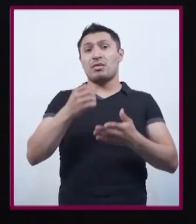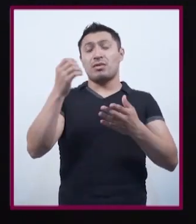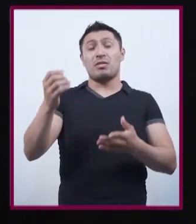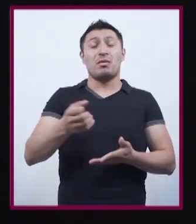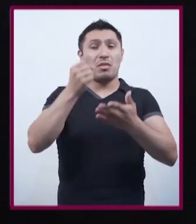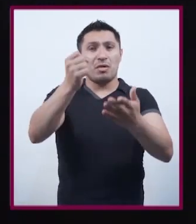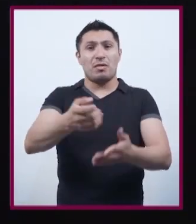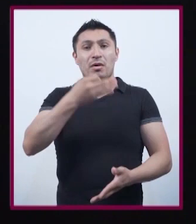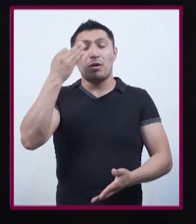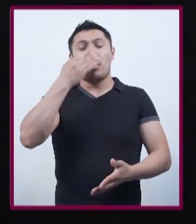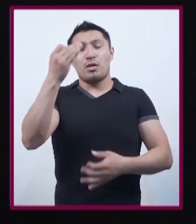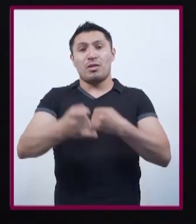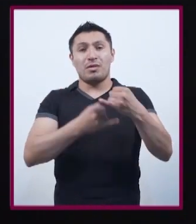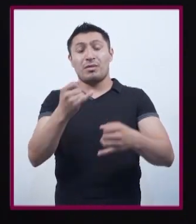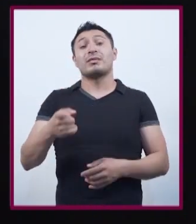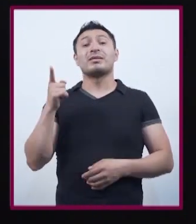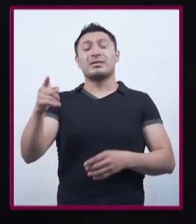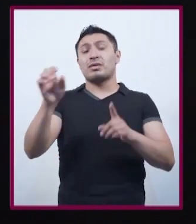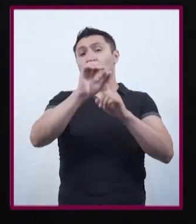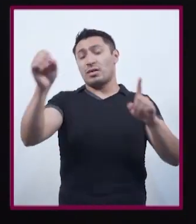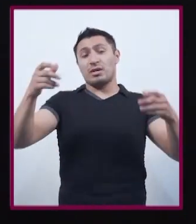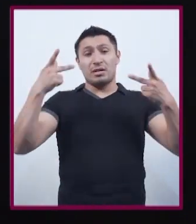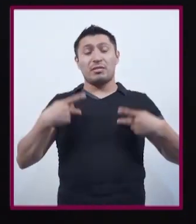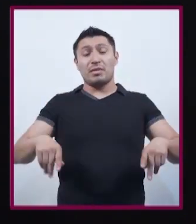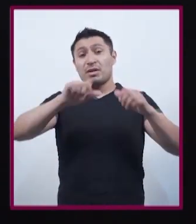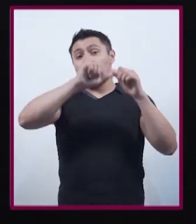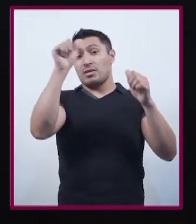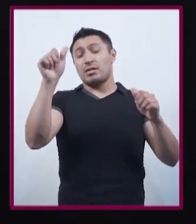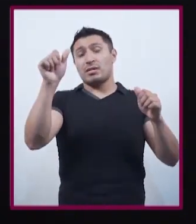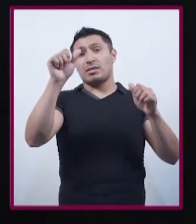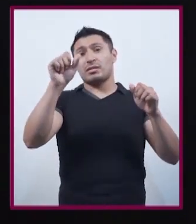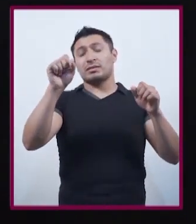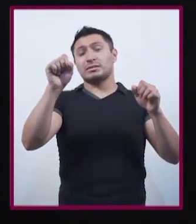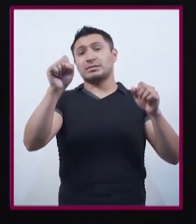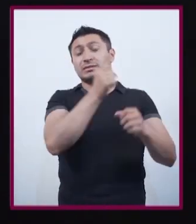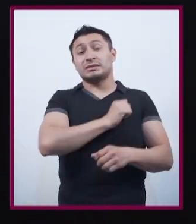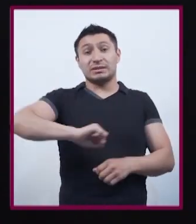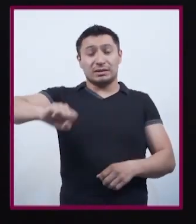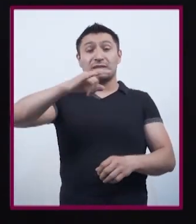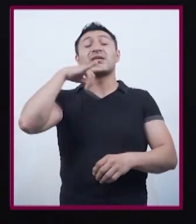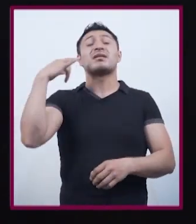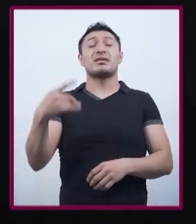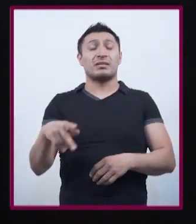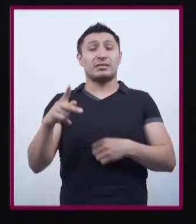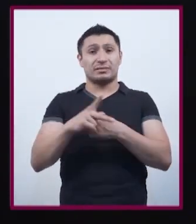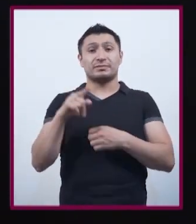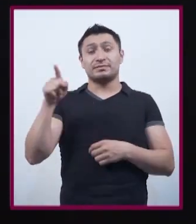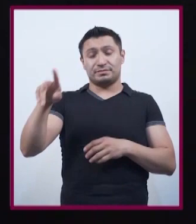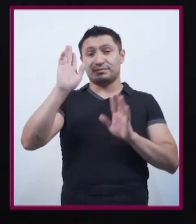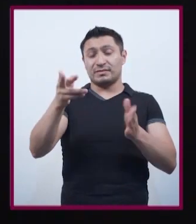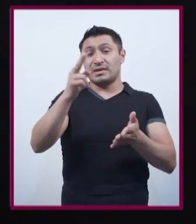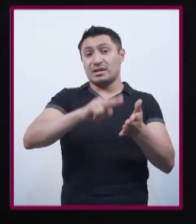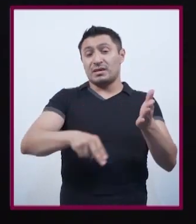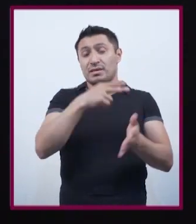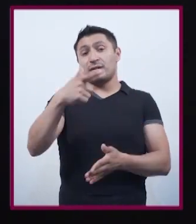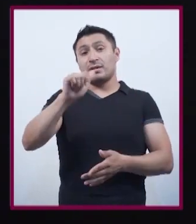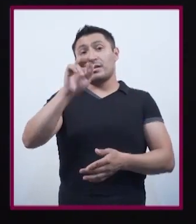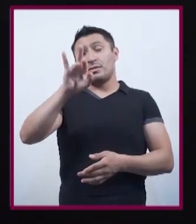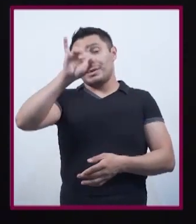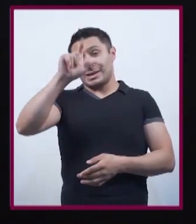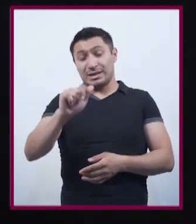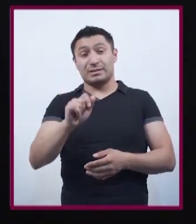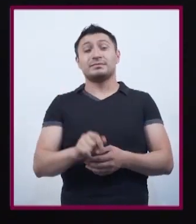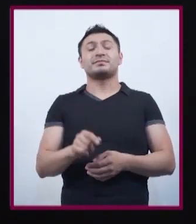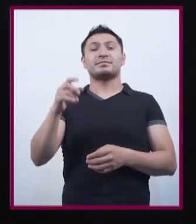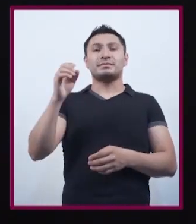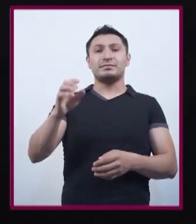el libro Los Sonetos de la Muerte, con el que ganó el famoso Premio de los Juegos Florales de Santiago, un certamen de literatura organizado